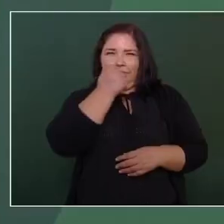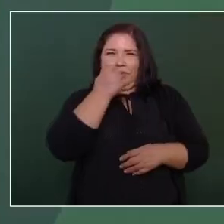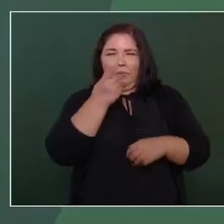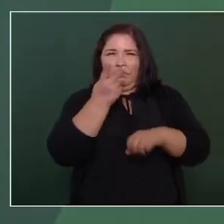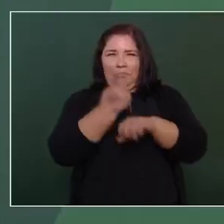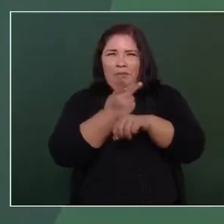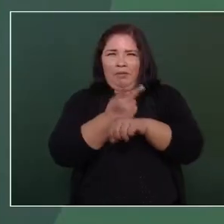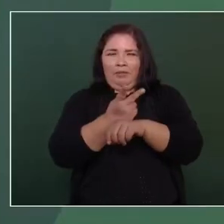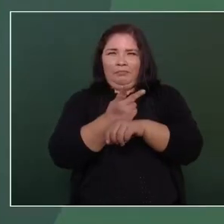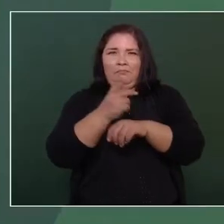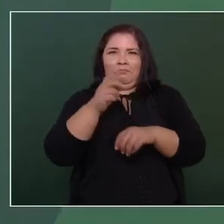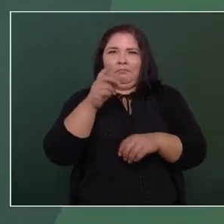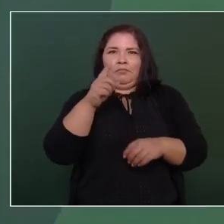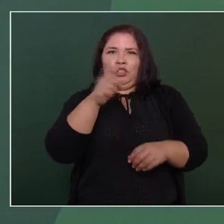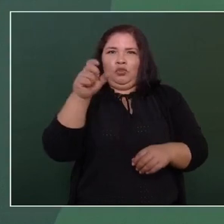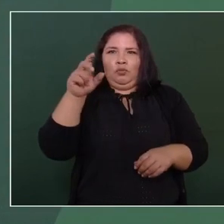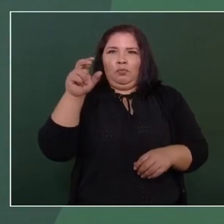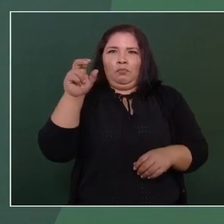122,000